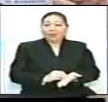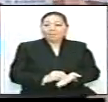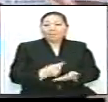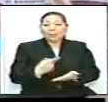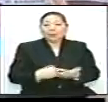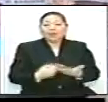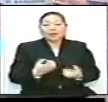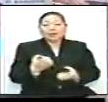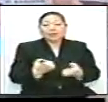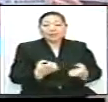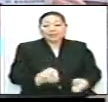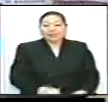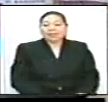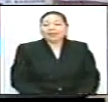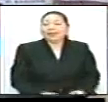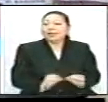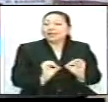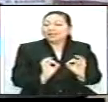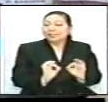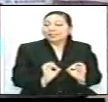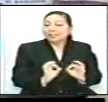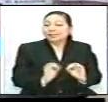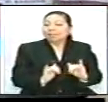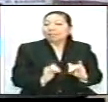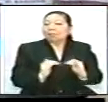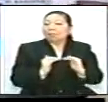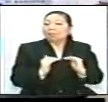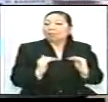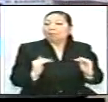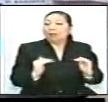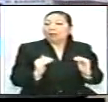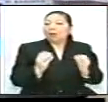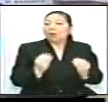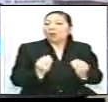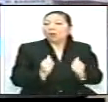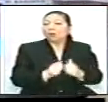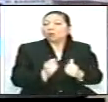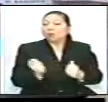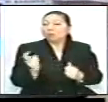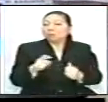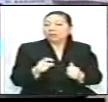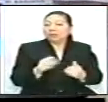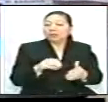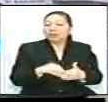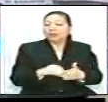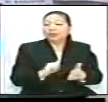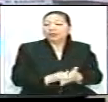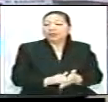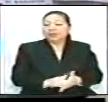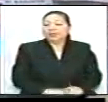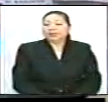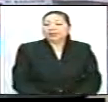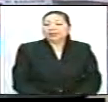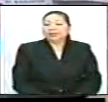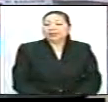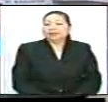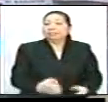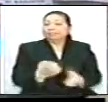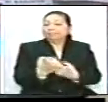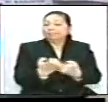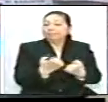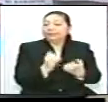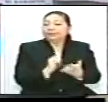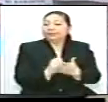porque estadísticamente siempre estaban en el límite. Justamente con un sol más los habían colocado de tal manera que ya las